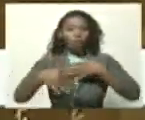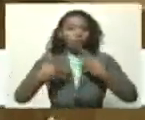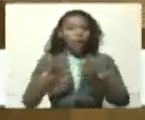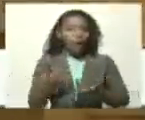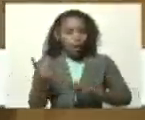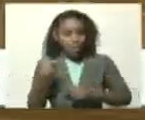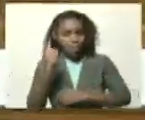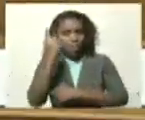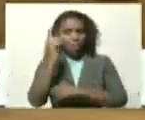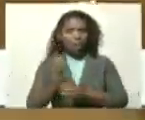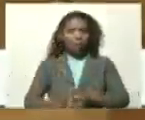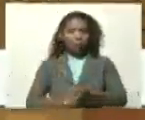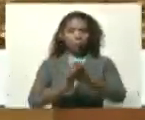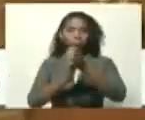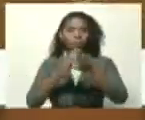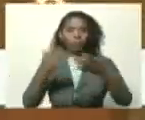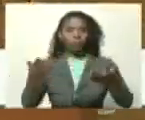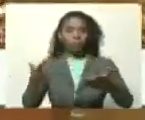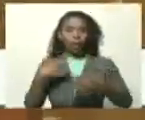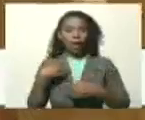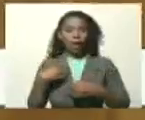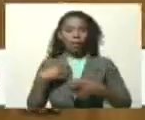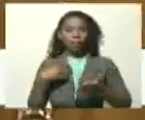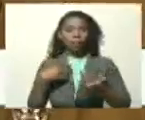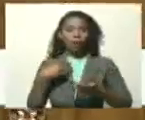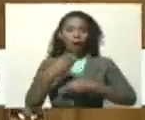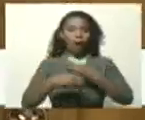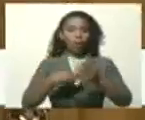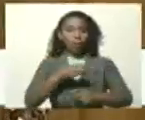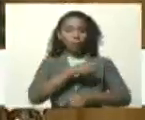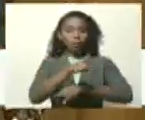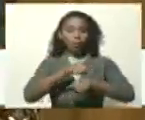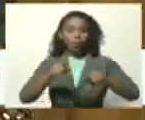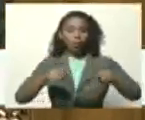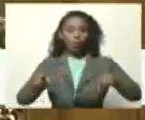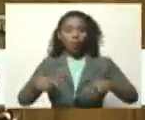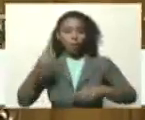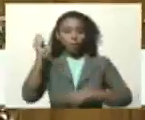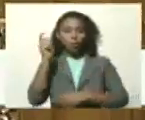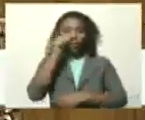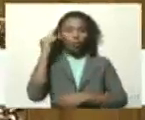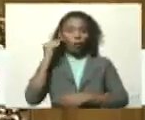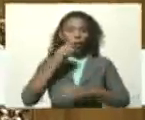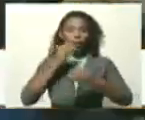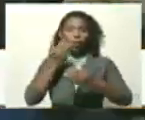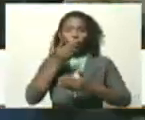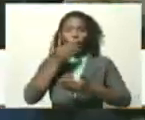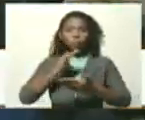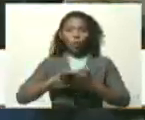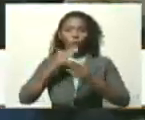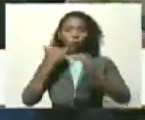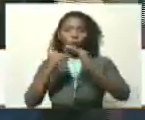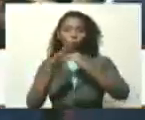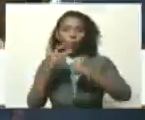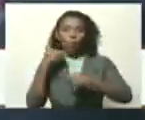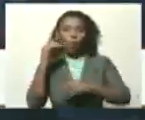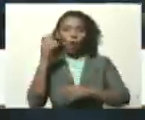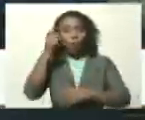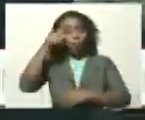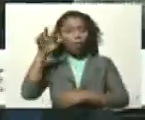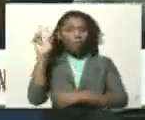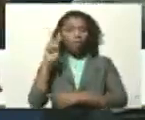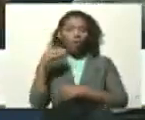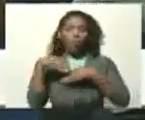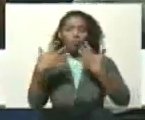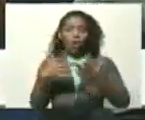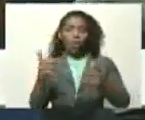primeras direcciones que imparte a los diputados y diputadas y comunica al pueblo venezolano cuál es la dirección y